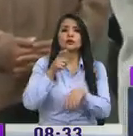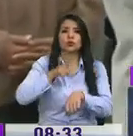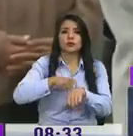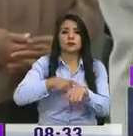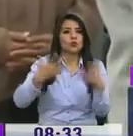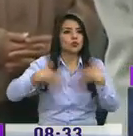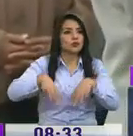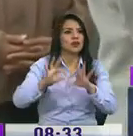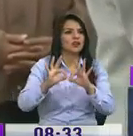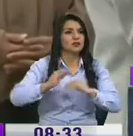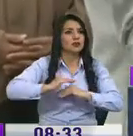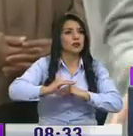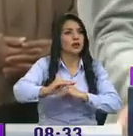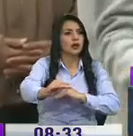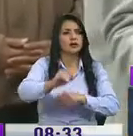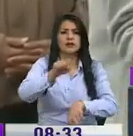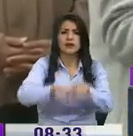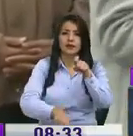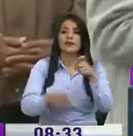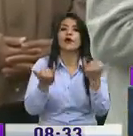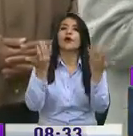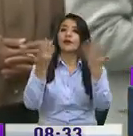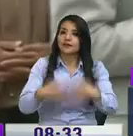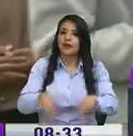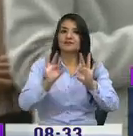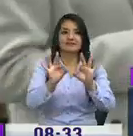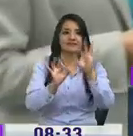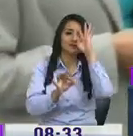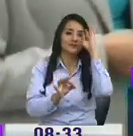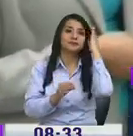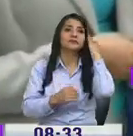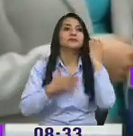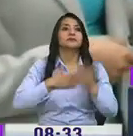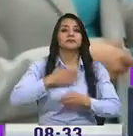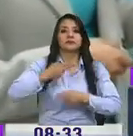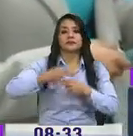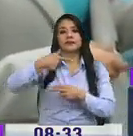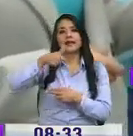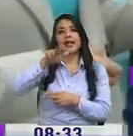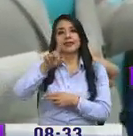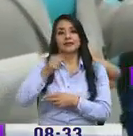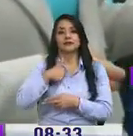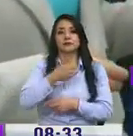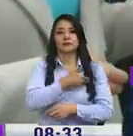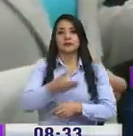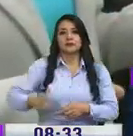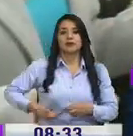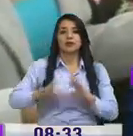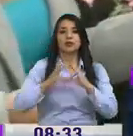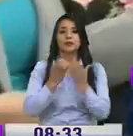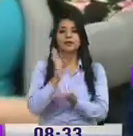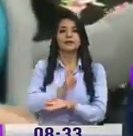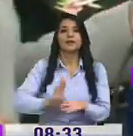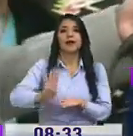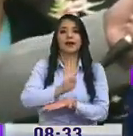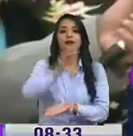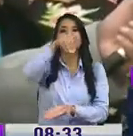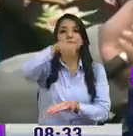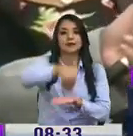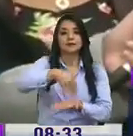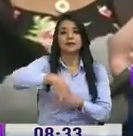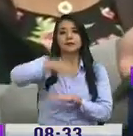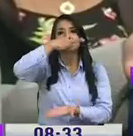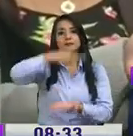con esta calle en mal estado y por fin tienen una nueva imagen? Bueno, mi nombre es Gladys Ordóñez, presidente del Comité Barrio Central La Magdalena. Agradecer